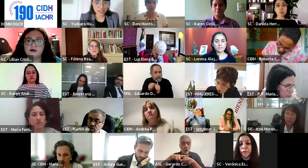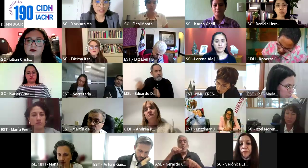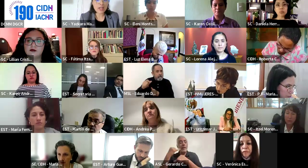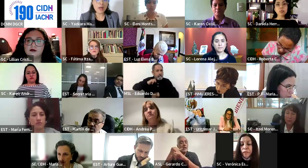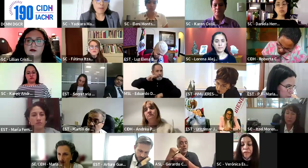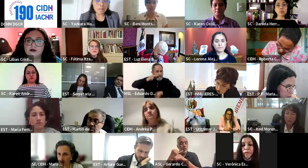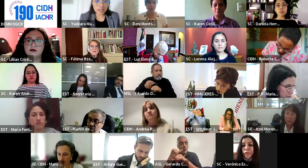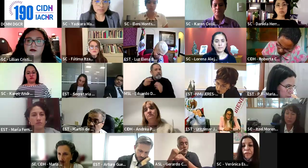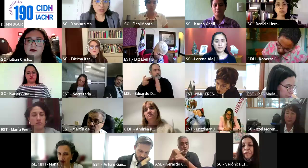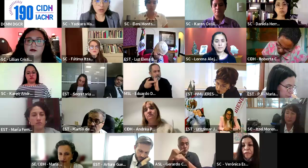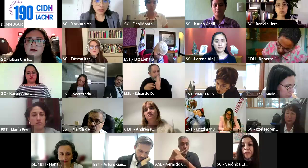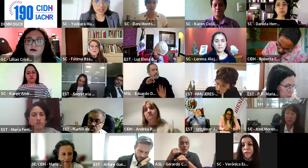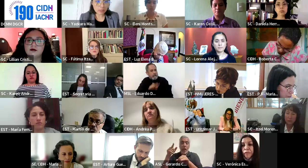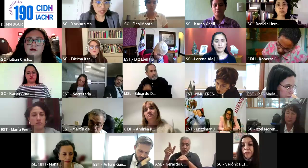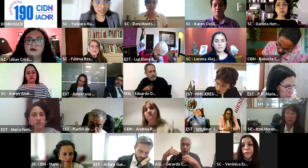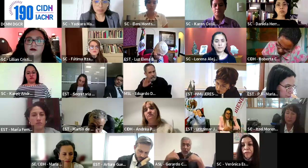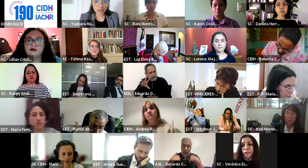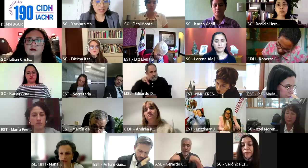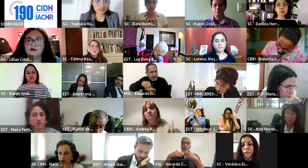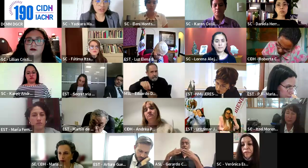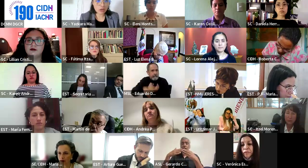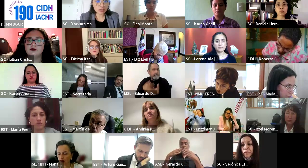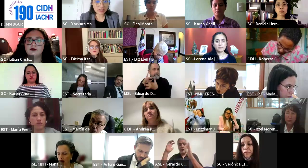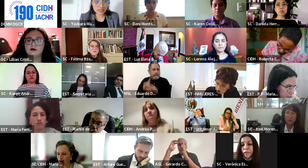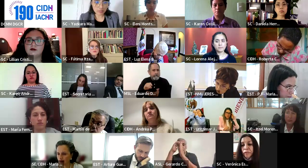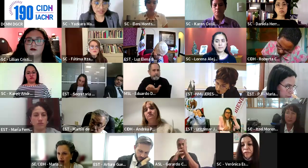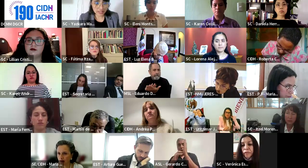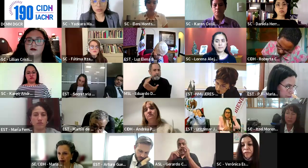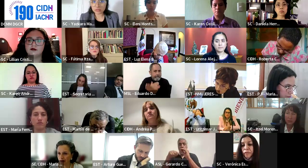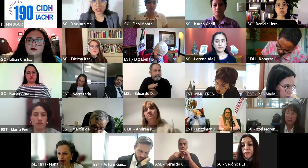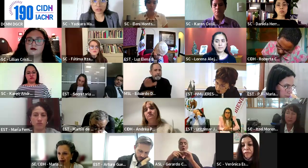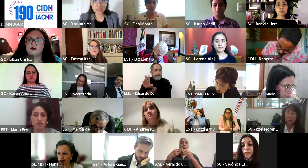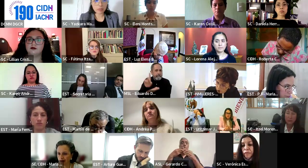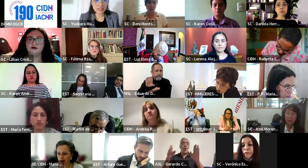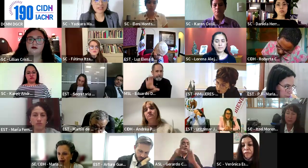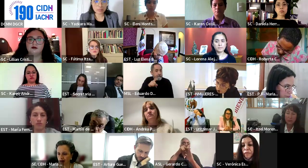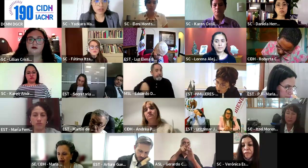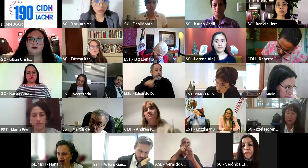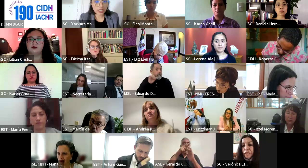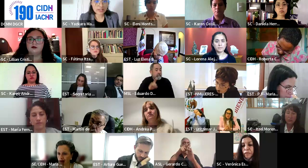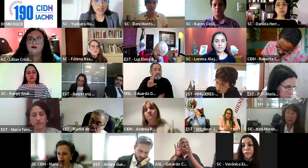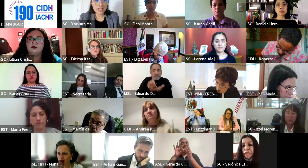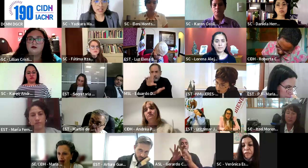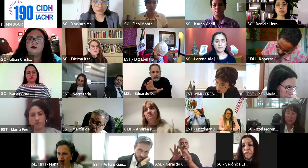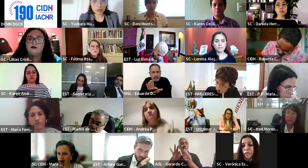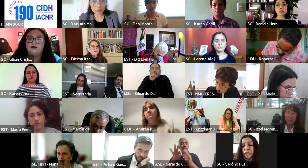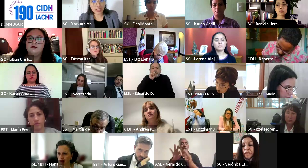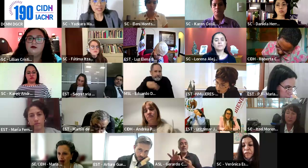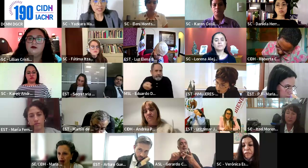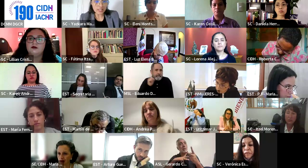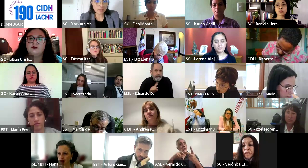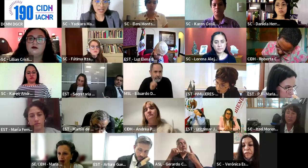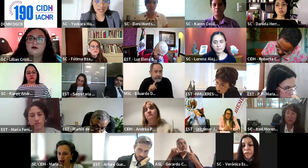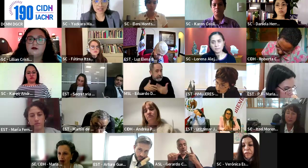y específicas respecto a política pública relacionada con temas de discapacidad, pues las mujeres con discapacidad también son mujeres y que esto